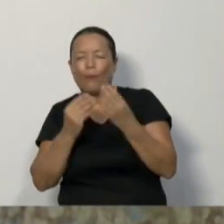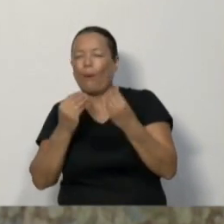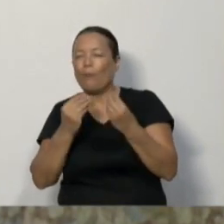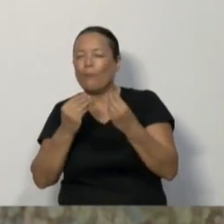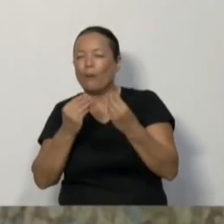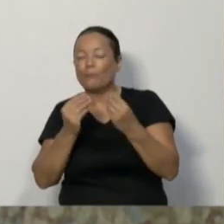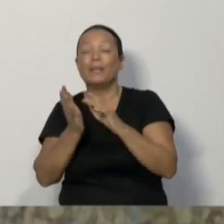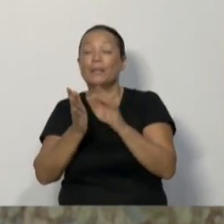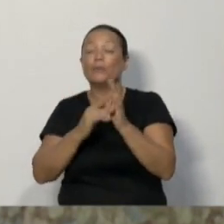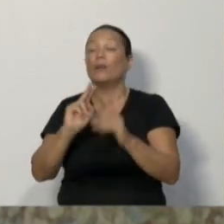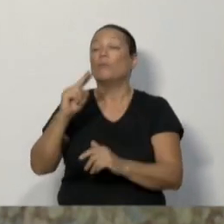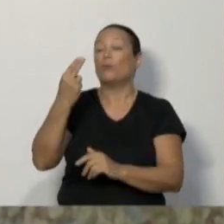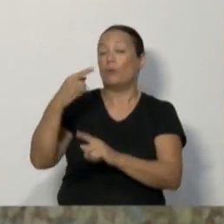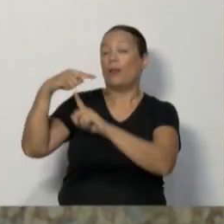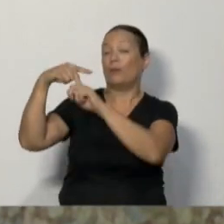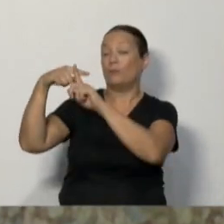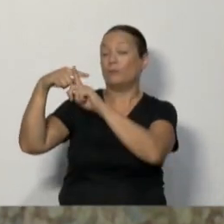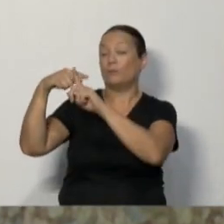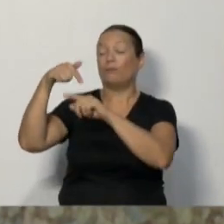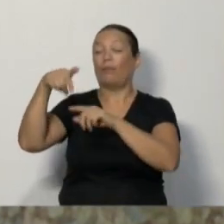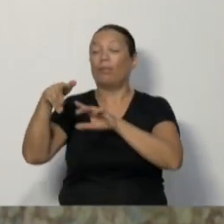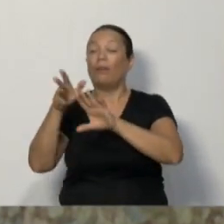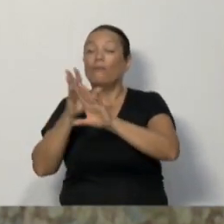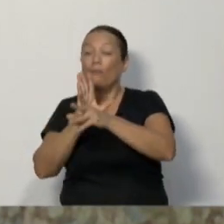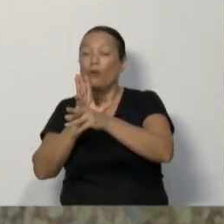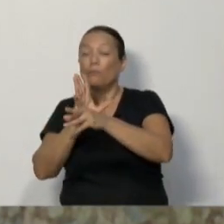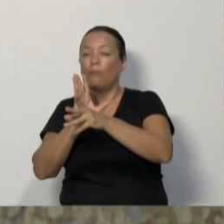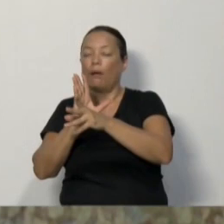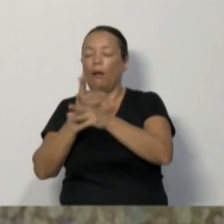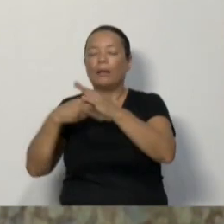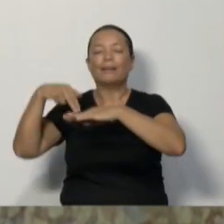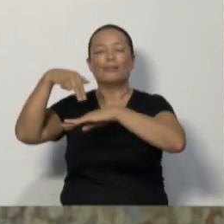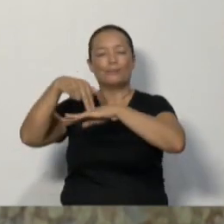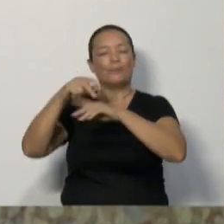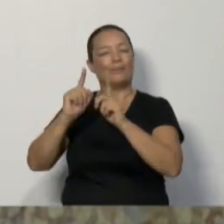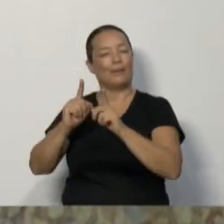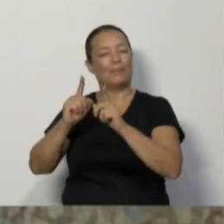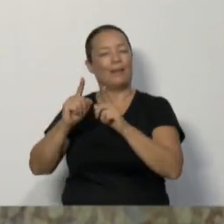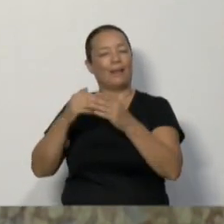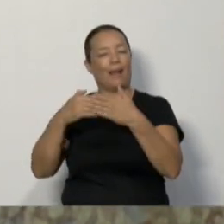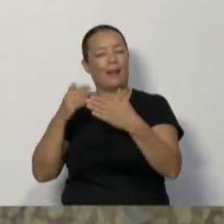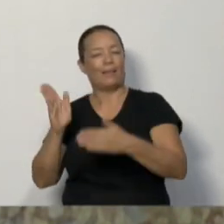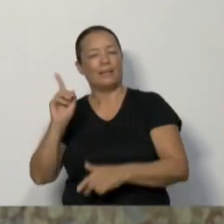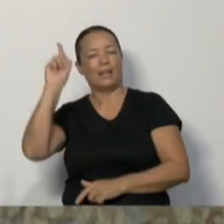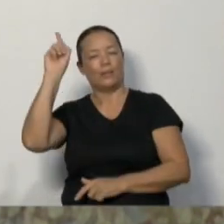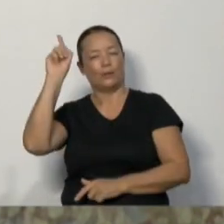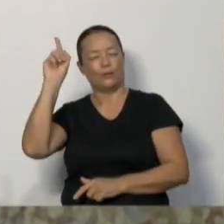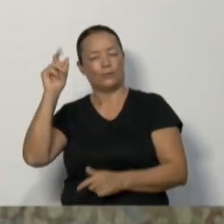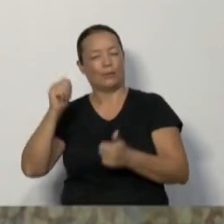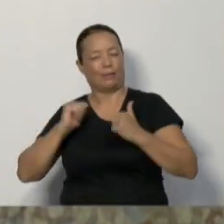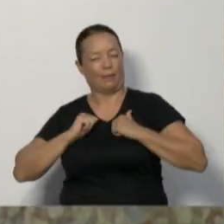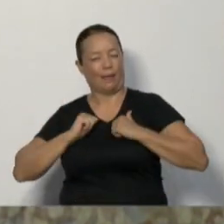Cristo, el que murió, más aún en el que resucitó y está a la derecha de Dios